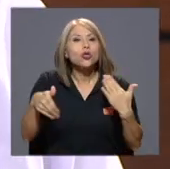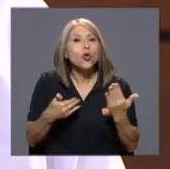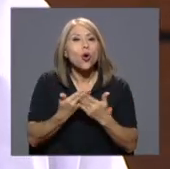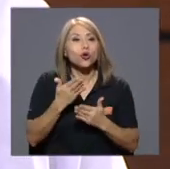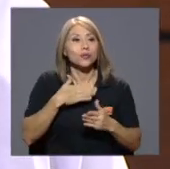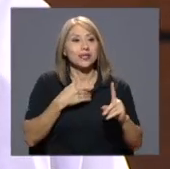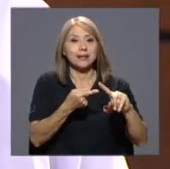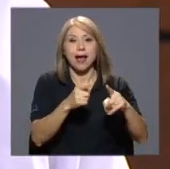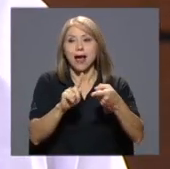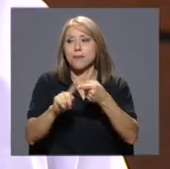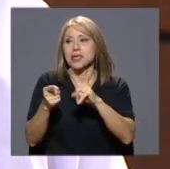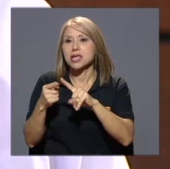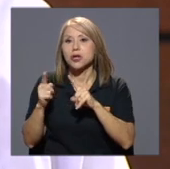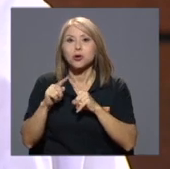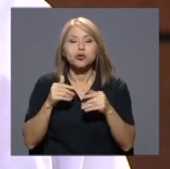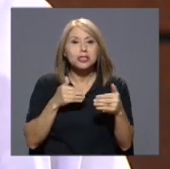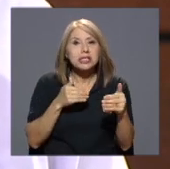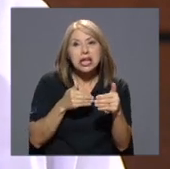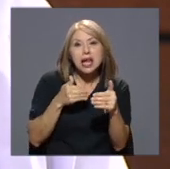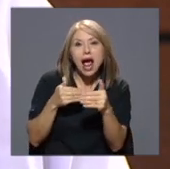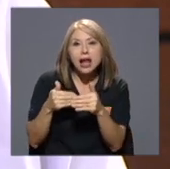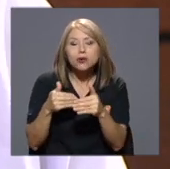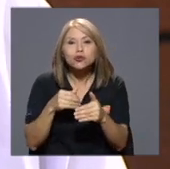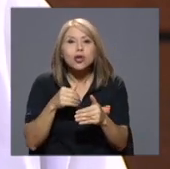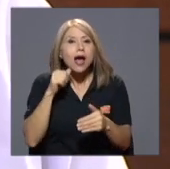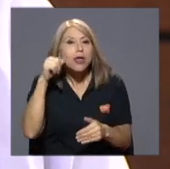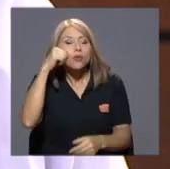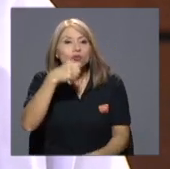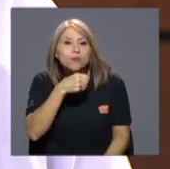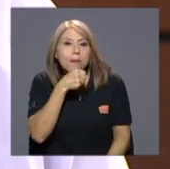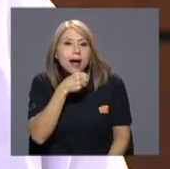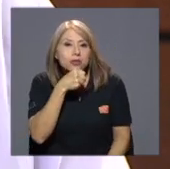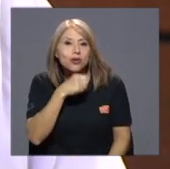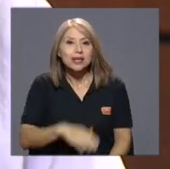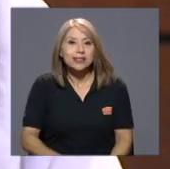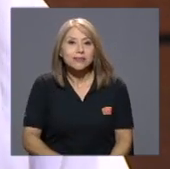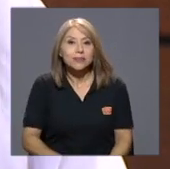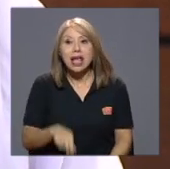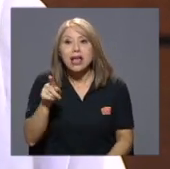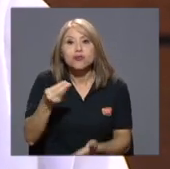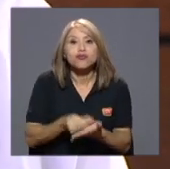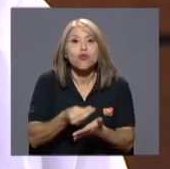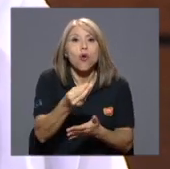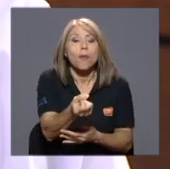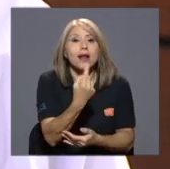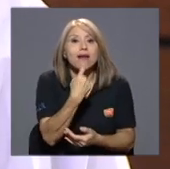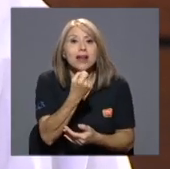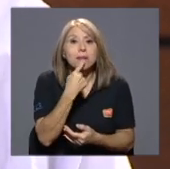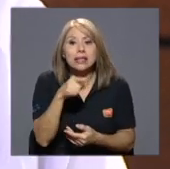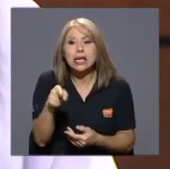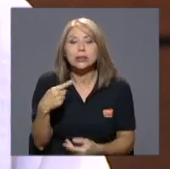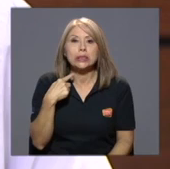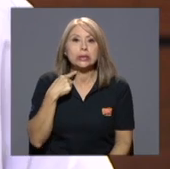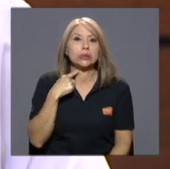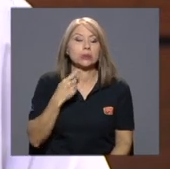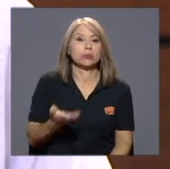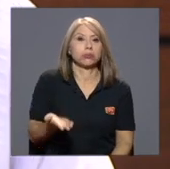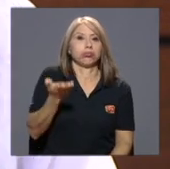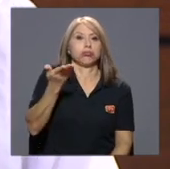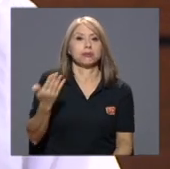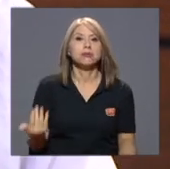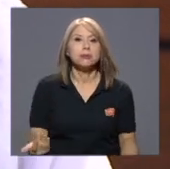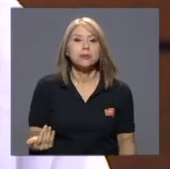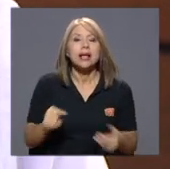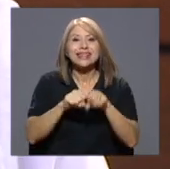cercanos, que son adultos mayores, su recibo de farmacia es inmenso, es un billete muy grande, claro. ¿Verdad? Y el sistema de